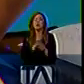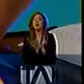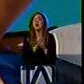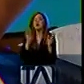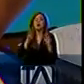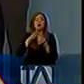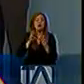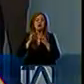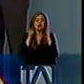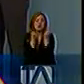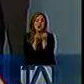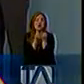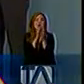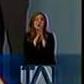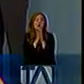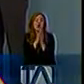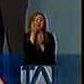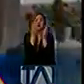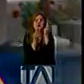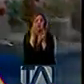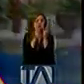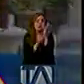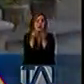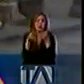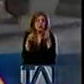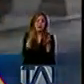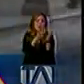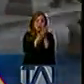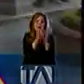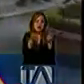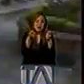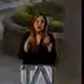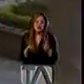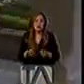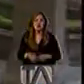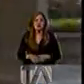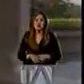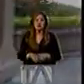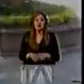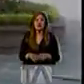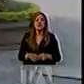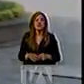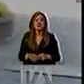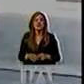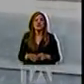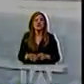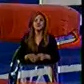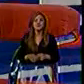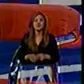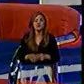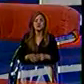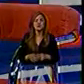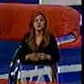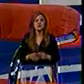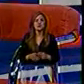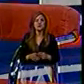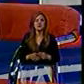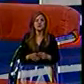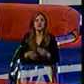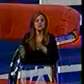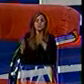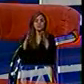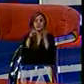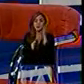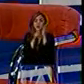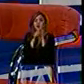solicitó información sobre su visita a Falcón al ministro de Justicia encargado. En Quito, Andrea Samaniego, 24 horas. Y bueno, el ministro